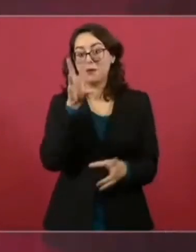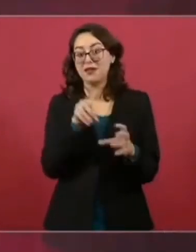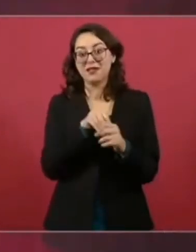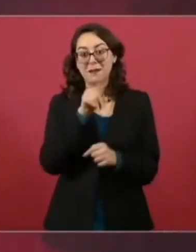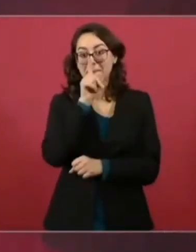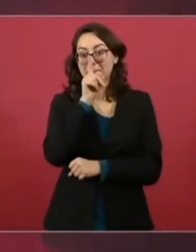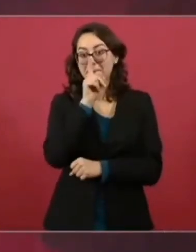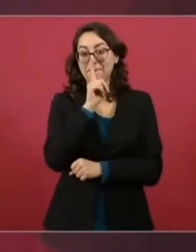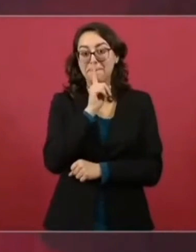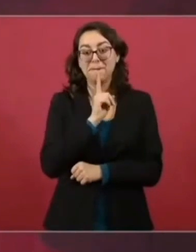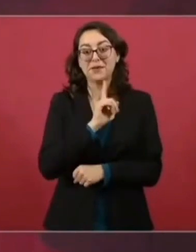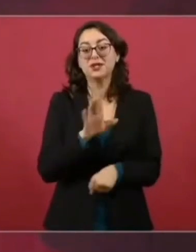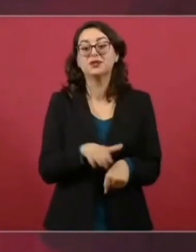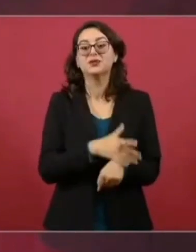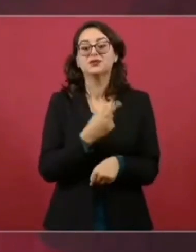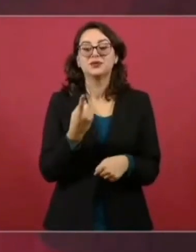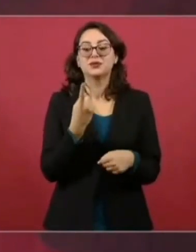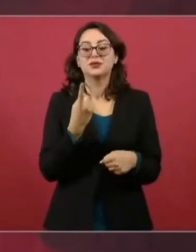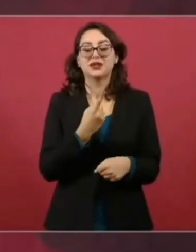general,